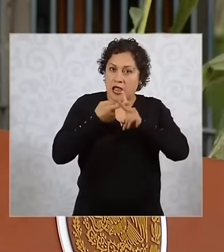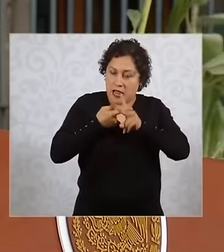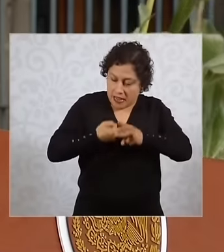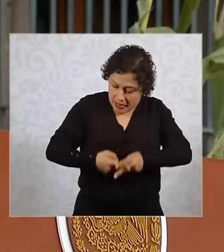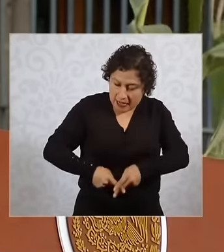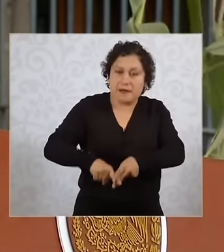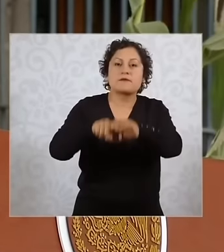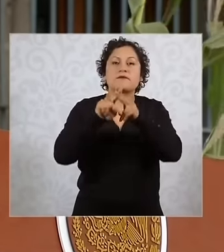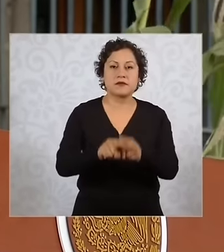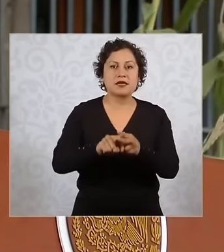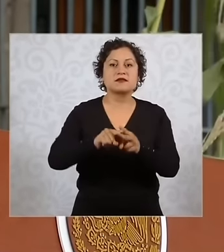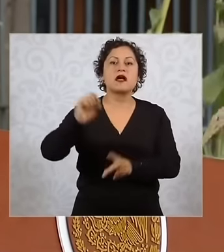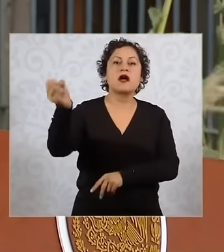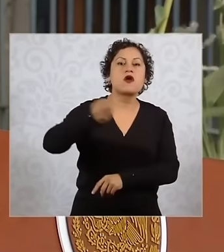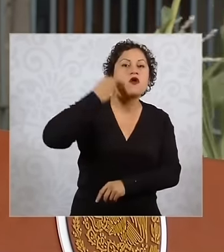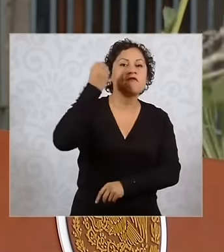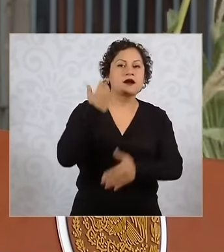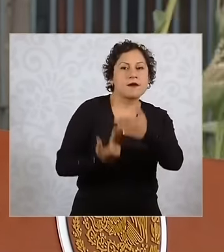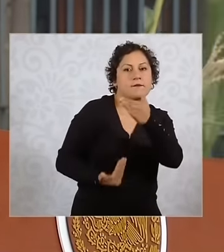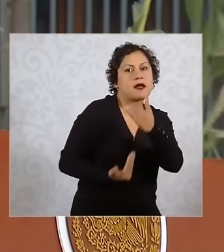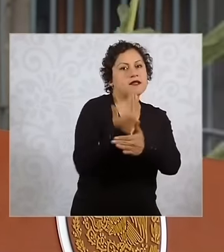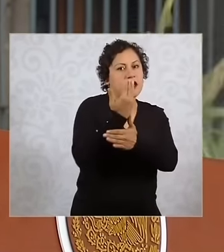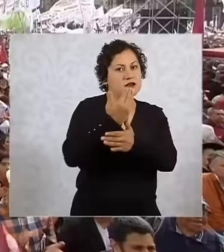reinician las mañaneras del pueblo.